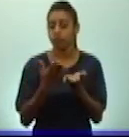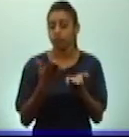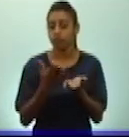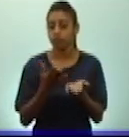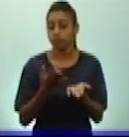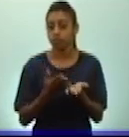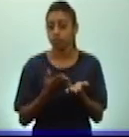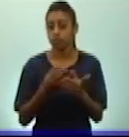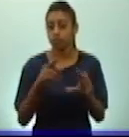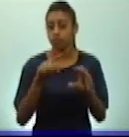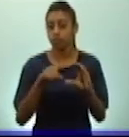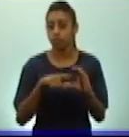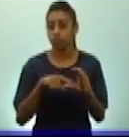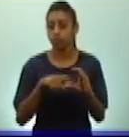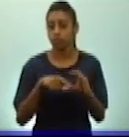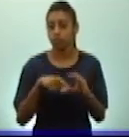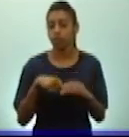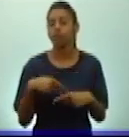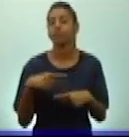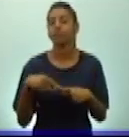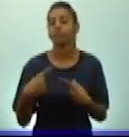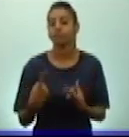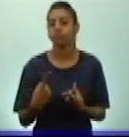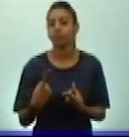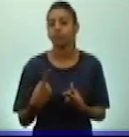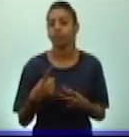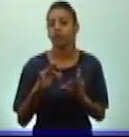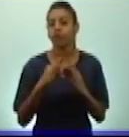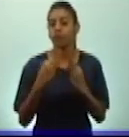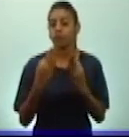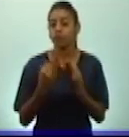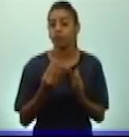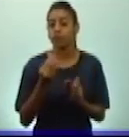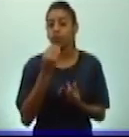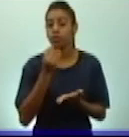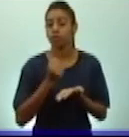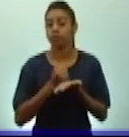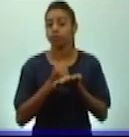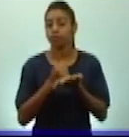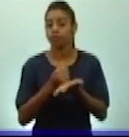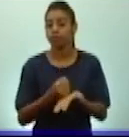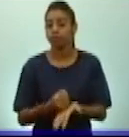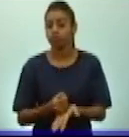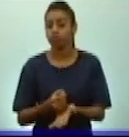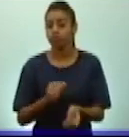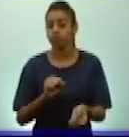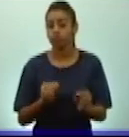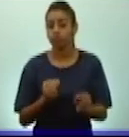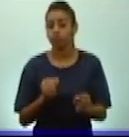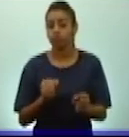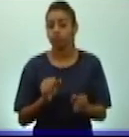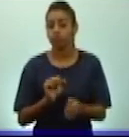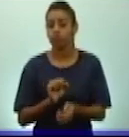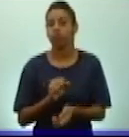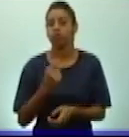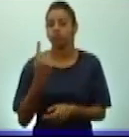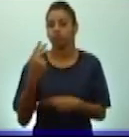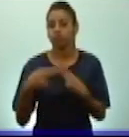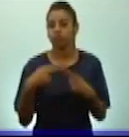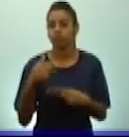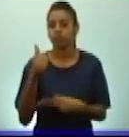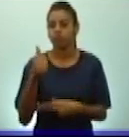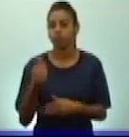estos contenidos. De esta manera también los familiares pueden apoyar y pueden controlar el cumplimiento de las